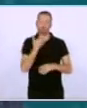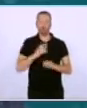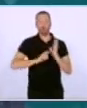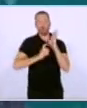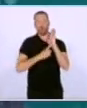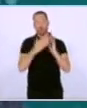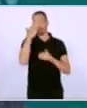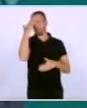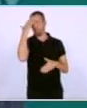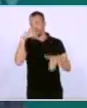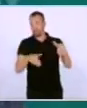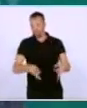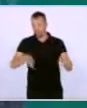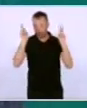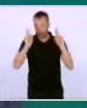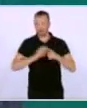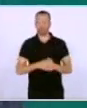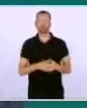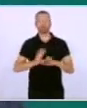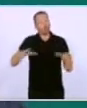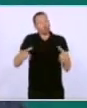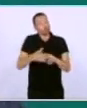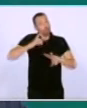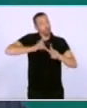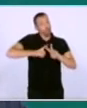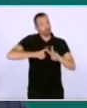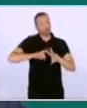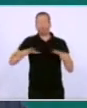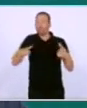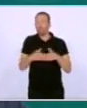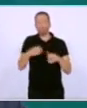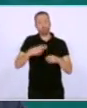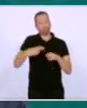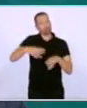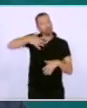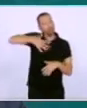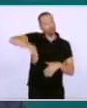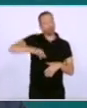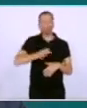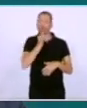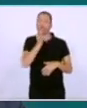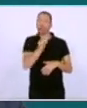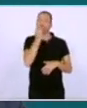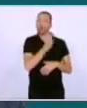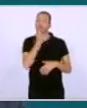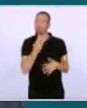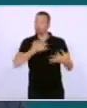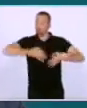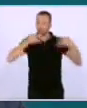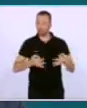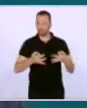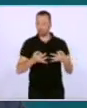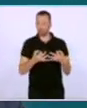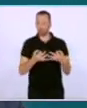desde vox somos el único partido que tenemos un compromiso firme sobre lo que proponemos